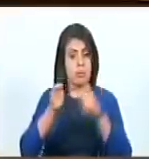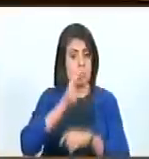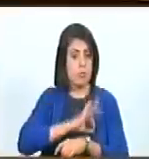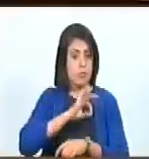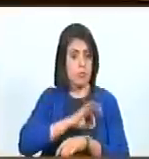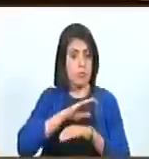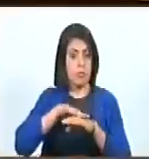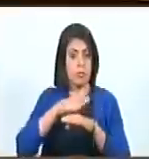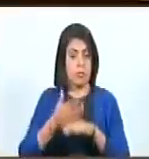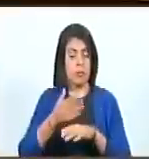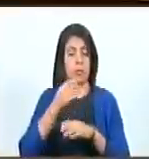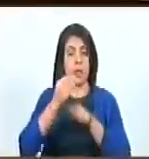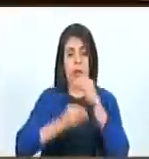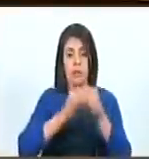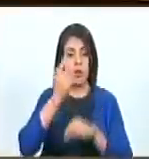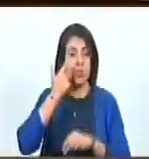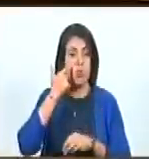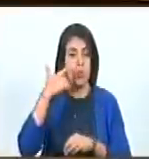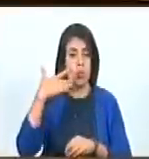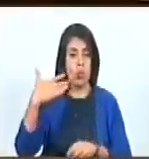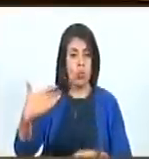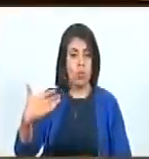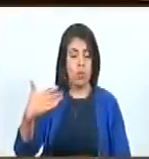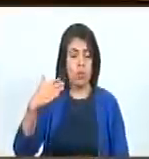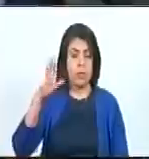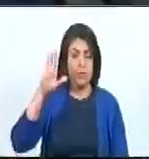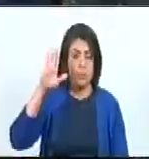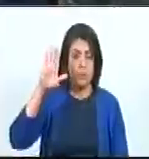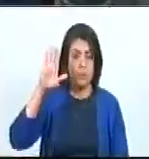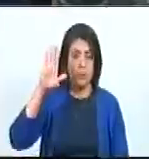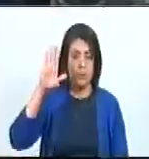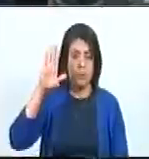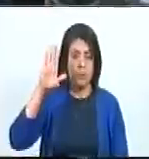social, sírvanse a manifestarlo con la señal de costumbre.